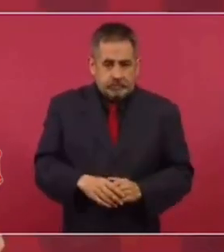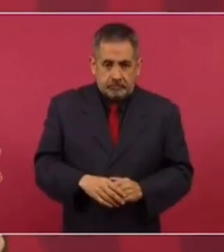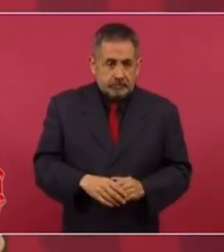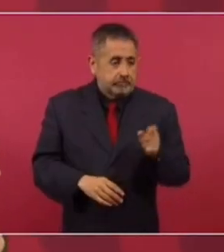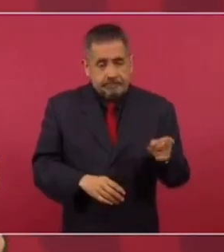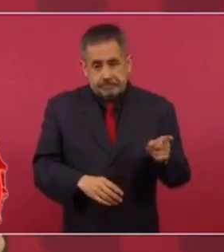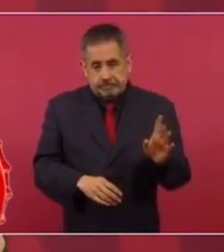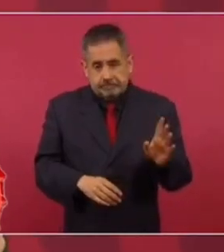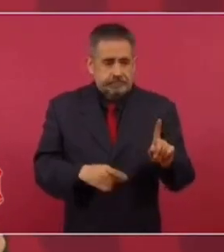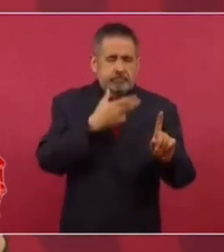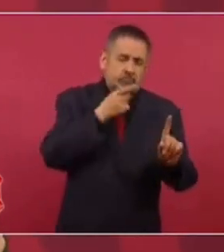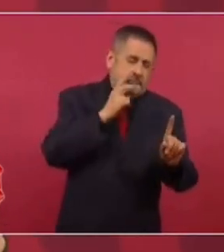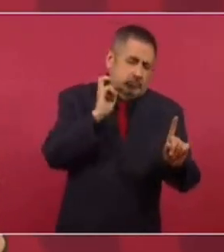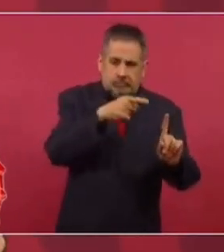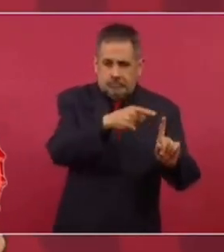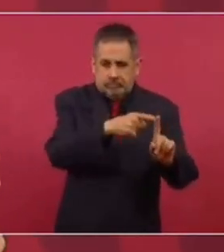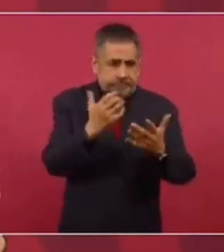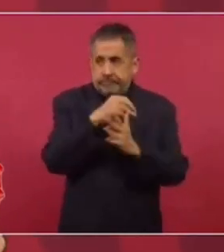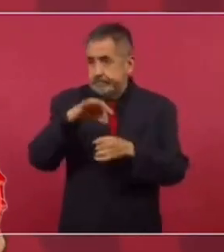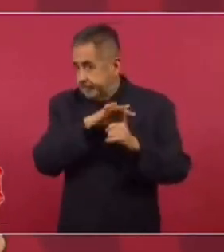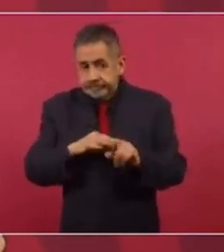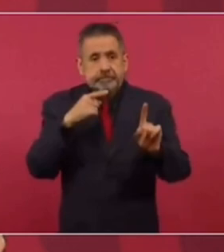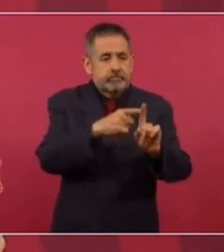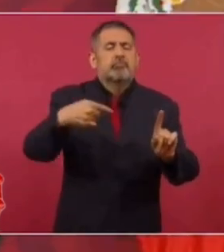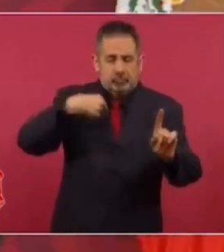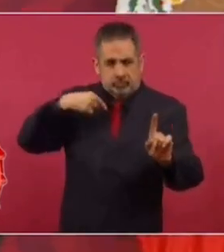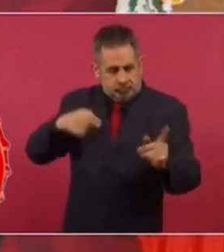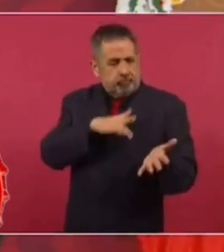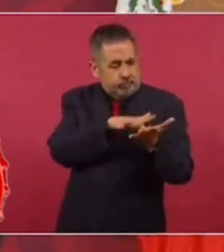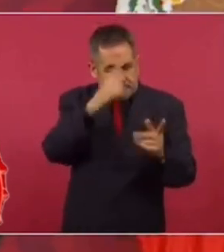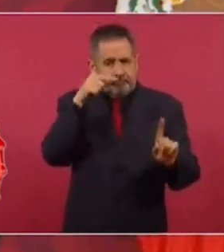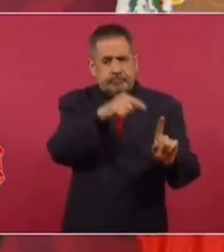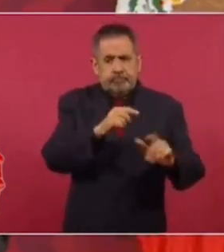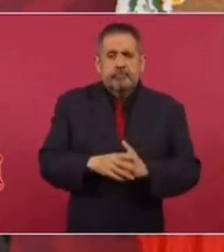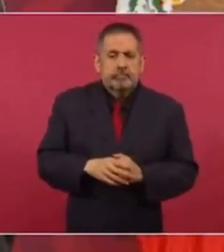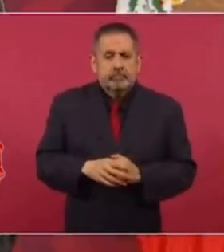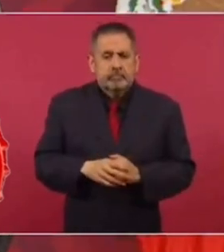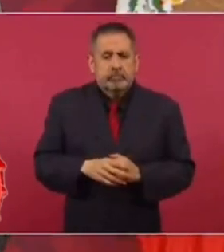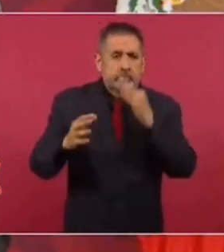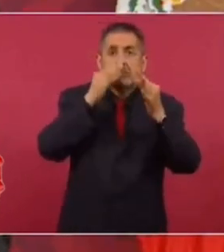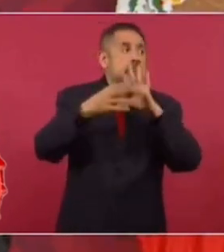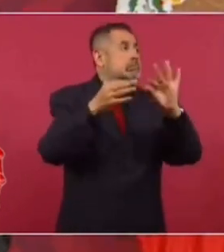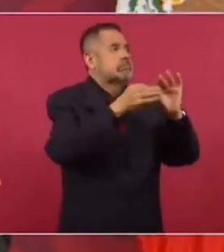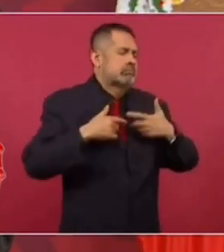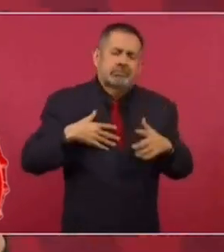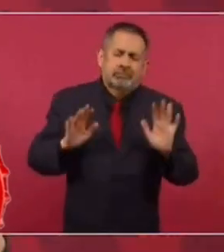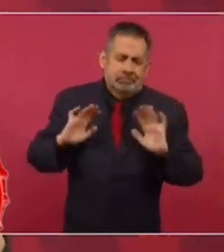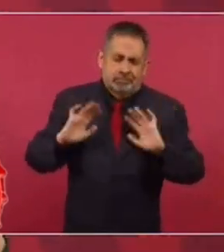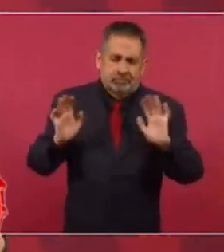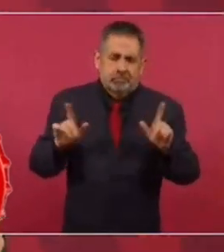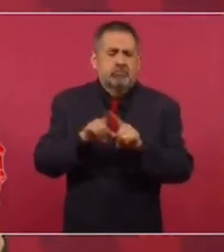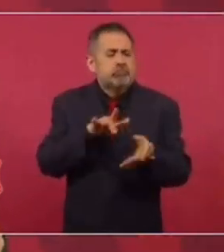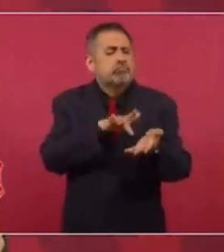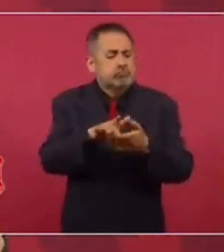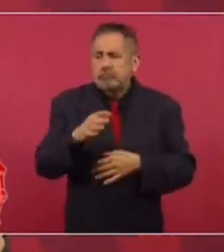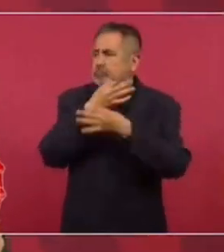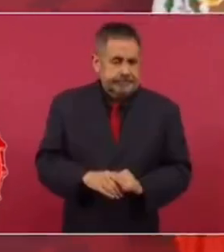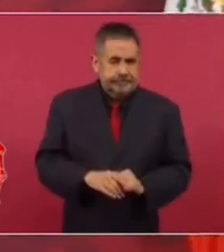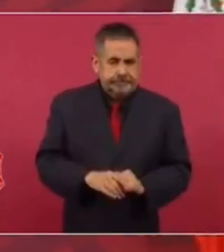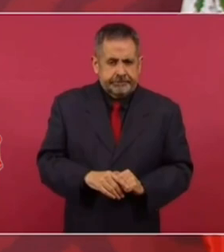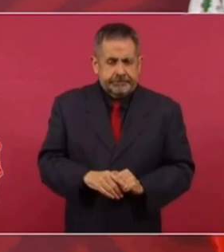Y a esa y a ese compañero que salga, es al que yo voy a apoyar. No voy a irles a hacer campaña porque eso no me corresponde. Yo nada más me voy a